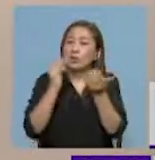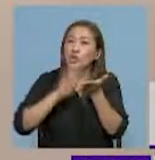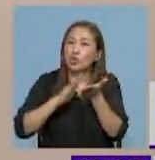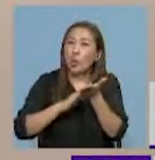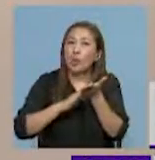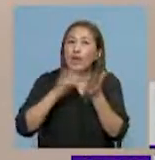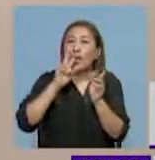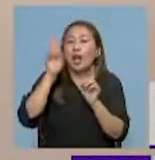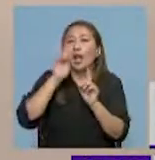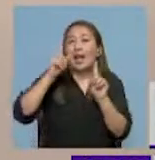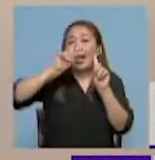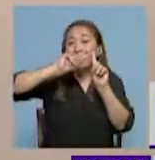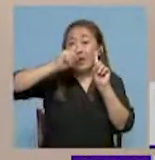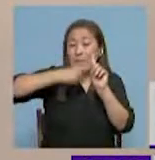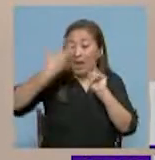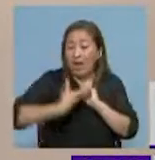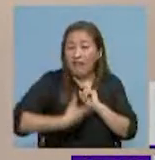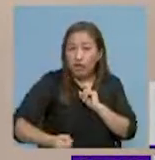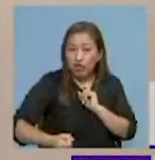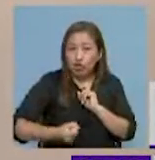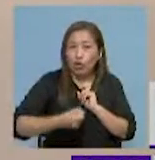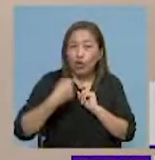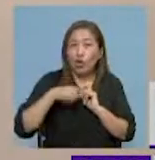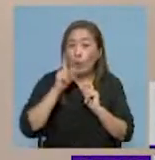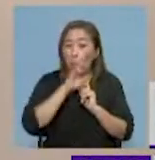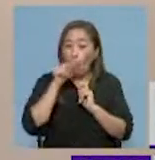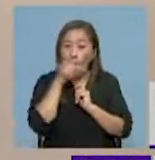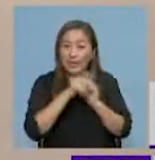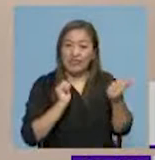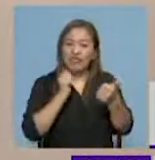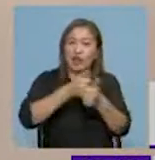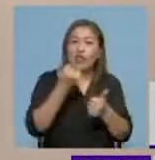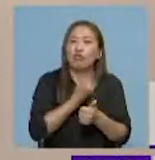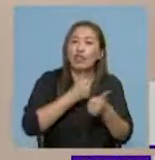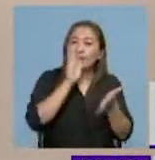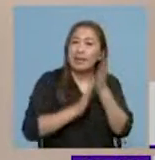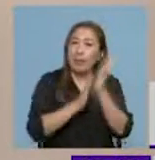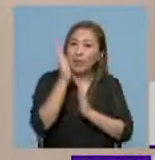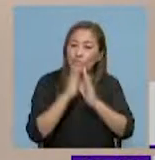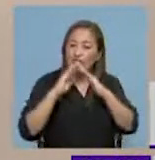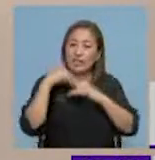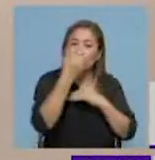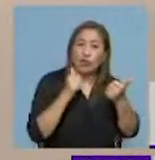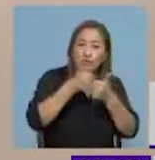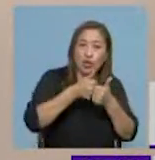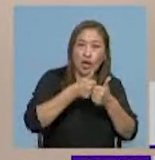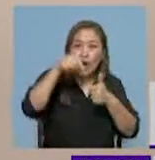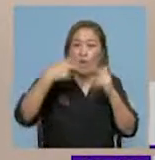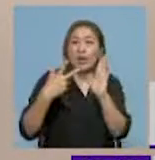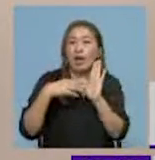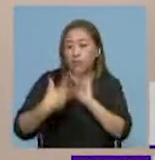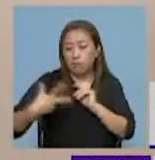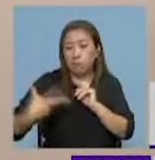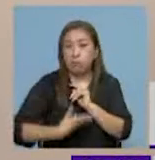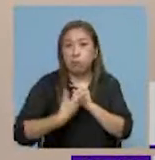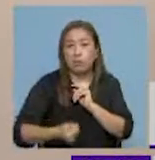interrupción legal del embarazo de una niña de 12 años que fue violada en la localidad de san pedro de jujuy por un vecino el ministro como llegaron ustedes a